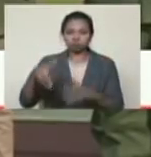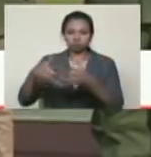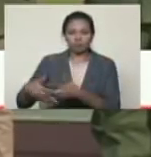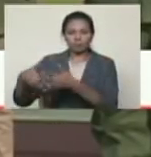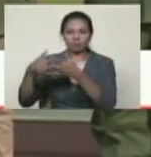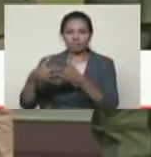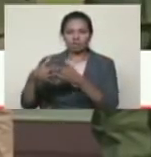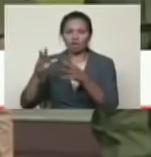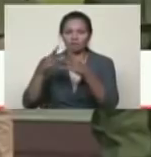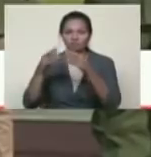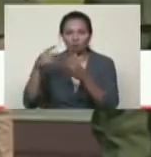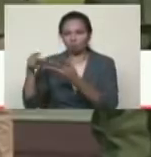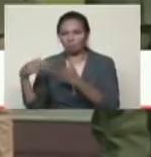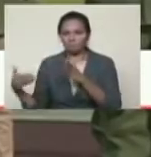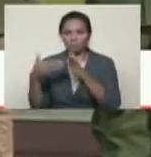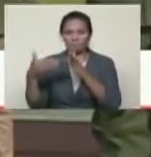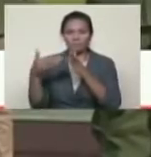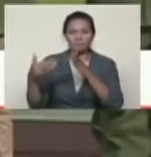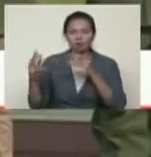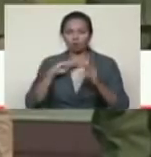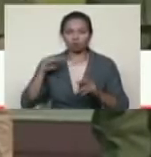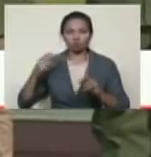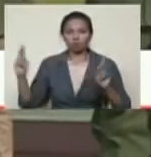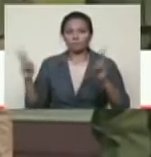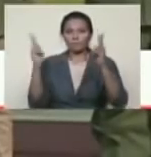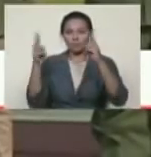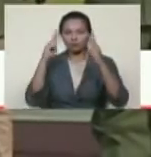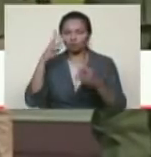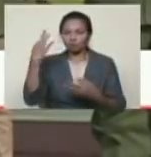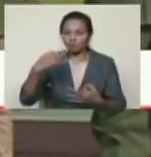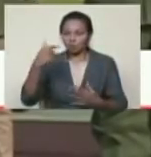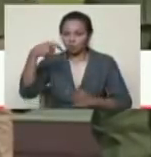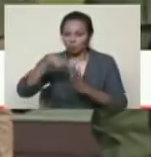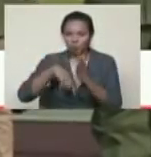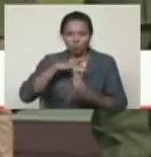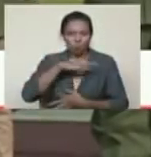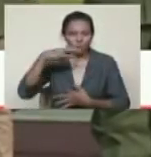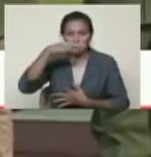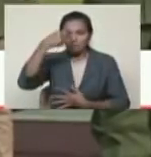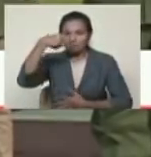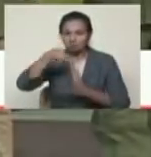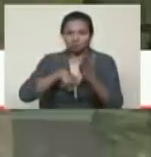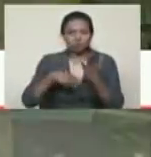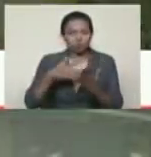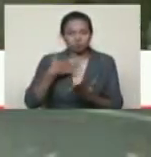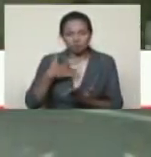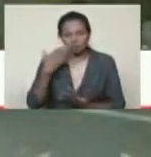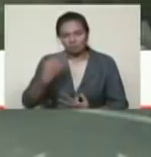imperialismo en todos sus ataques y agresiones. Estoy seguro de mi alma que lo vamos a decir.